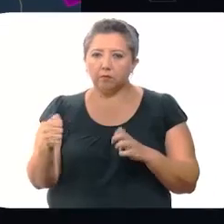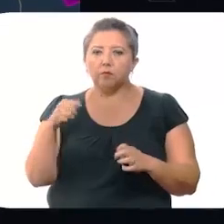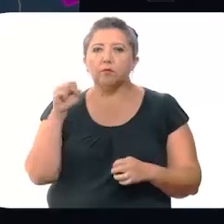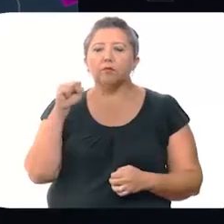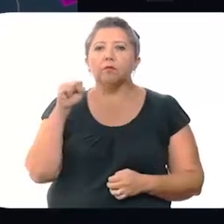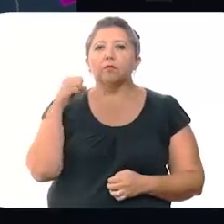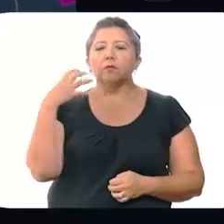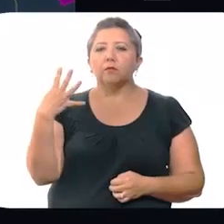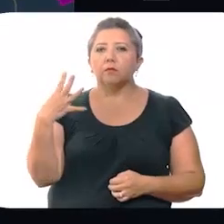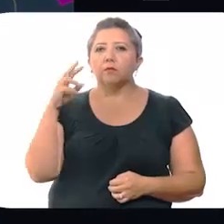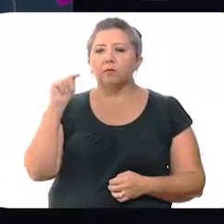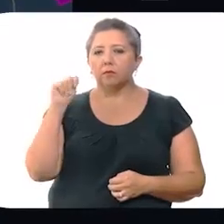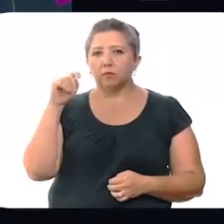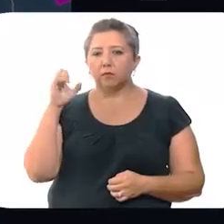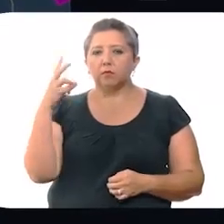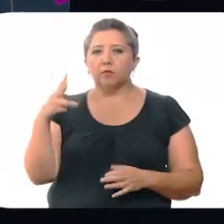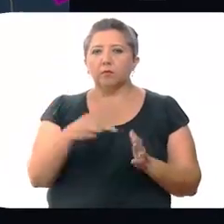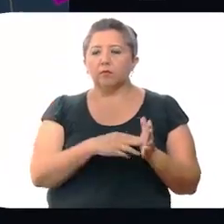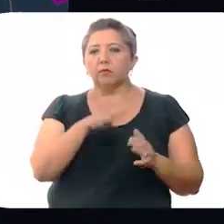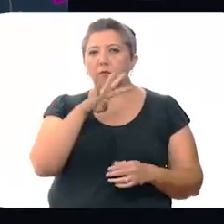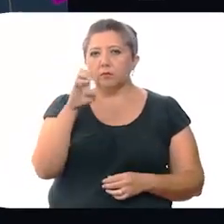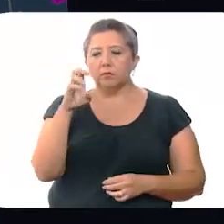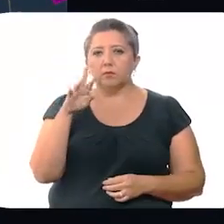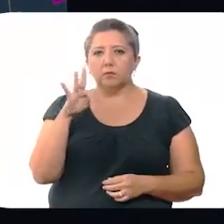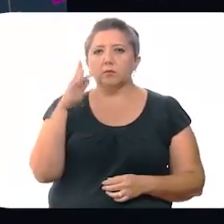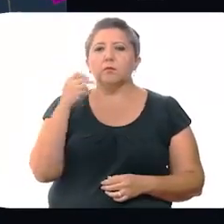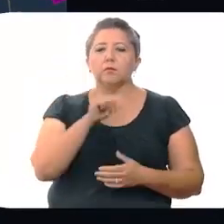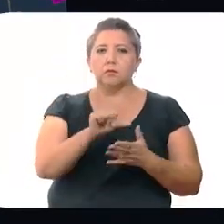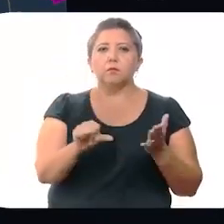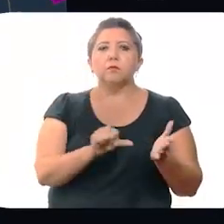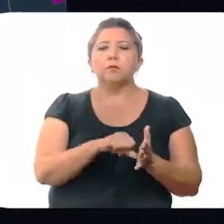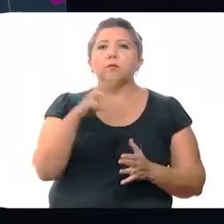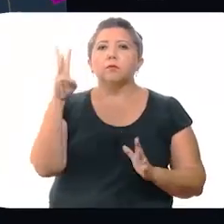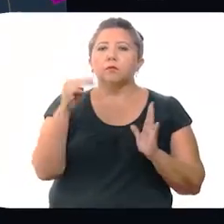6.674 en la zona oriente, 2.449 en la zona centro,